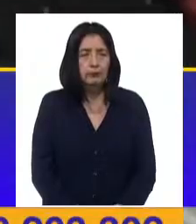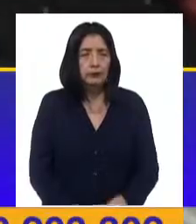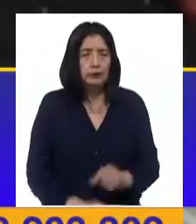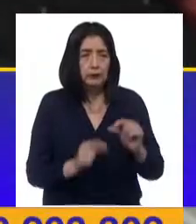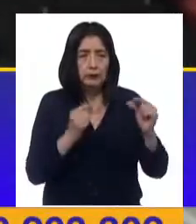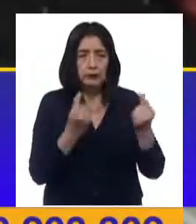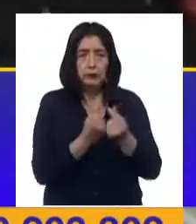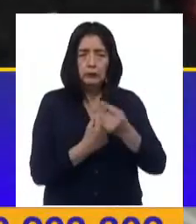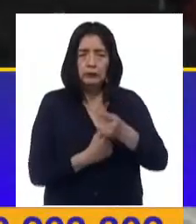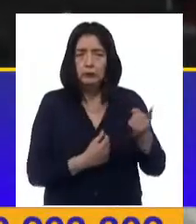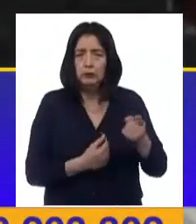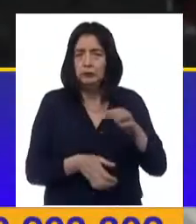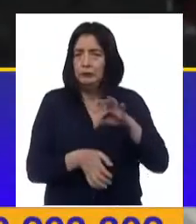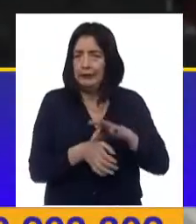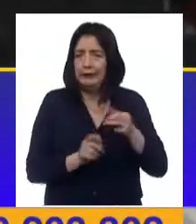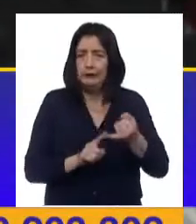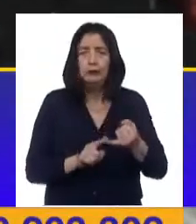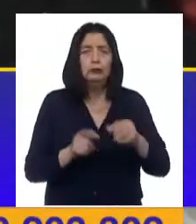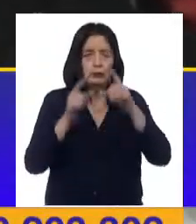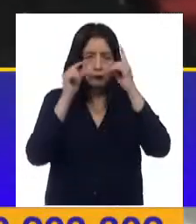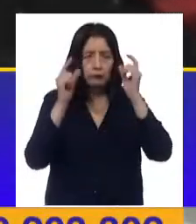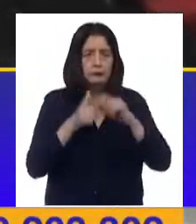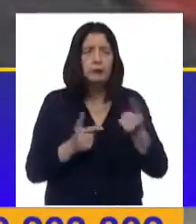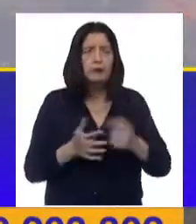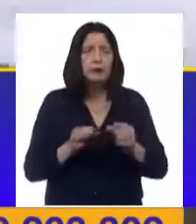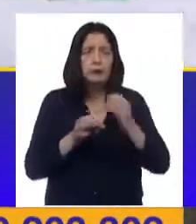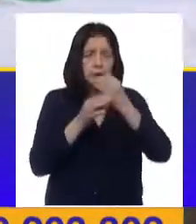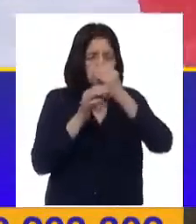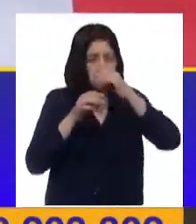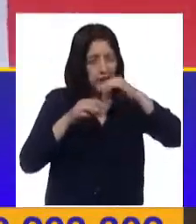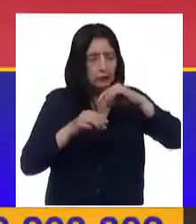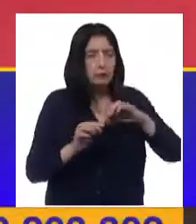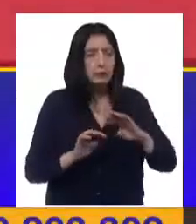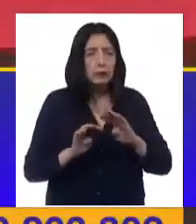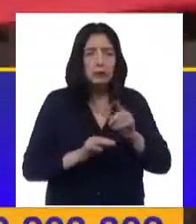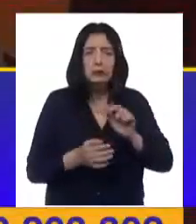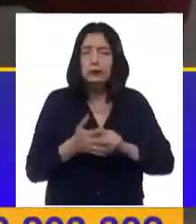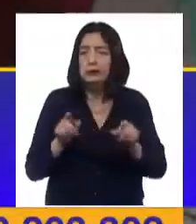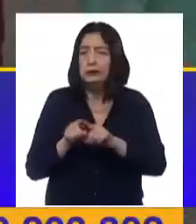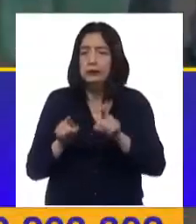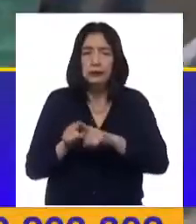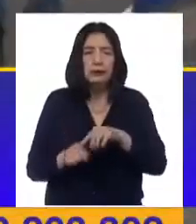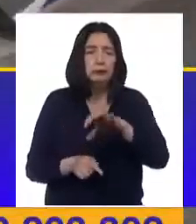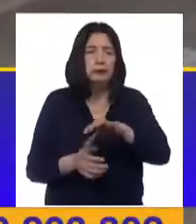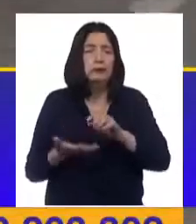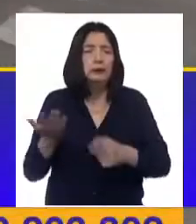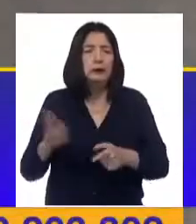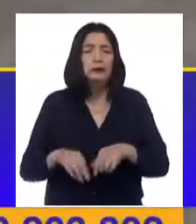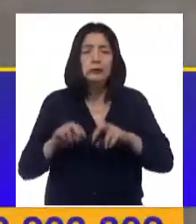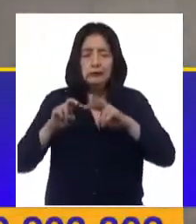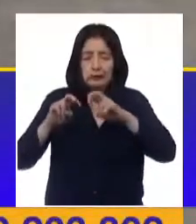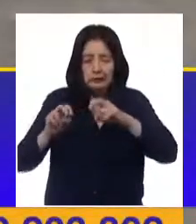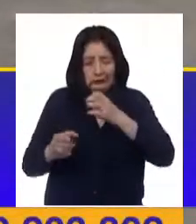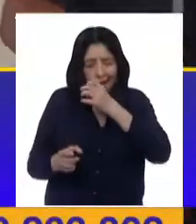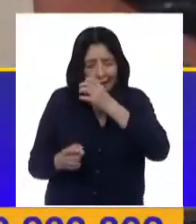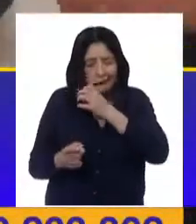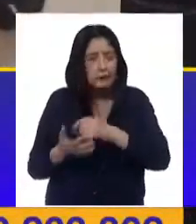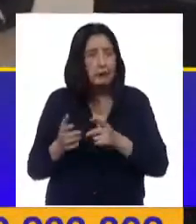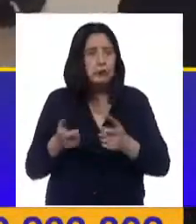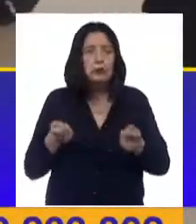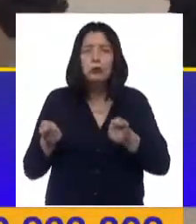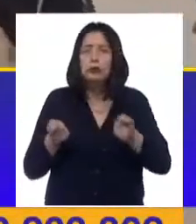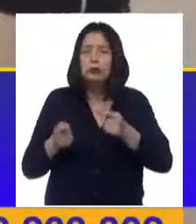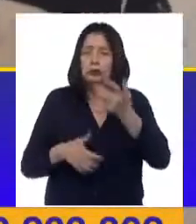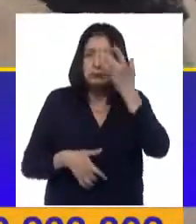El grupo está conformado por médicos, enfermeros y biólogos de la DIRGERT, así como el Centro Nacional de Epidemiología, Prevención y Control